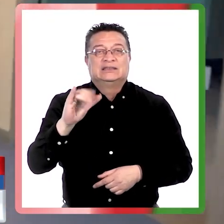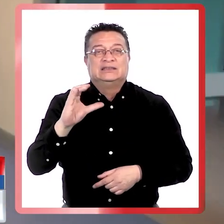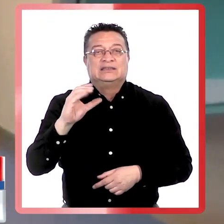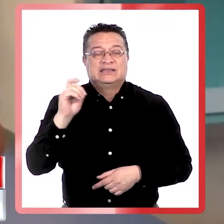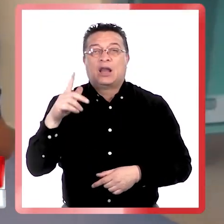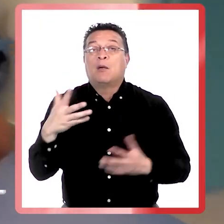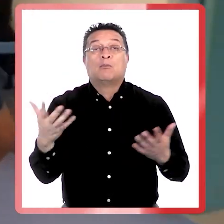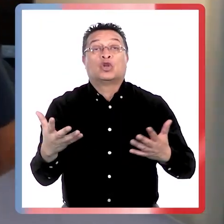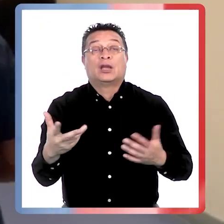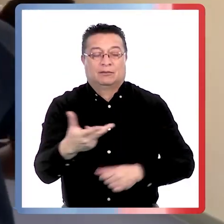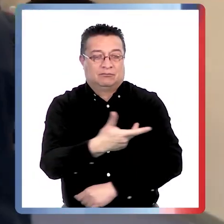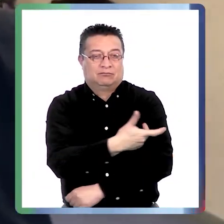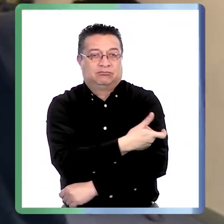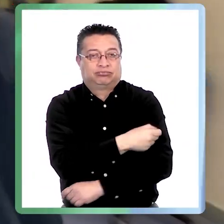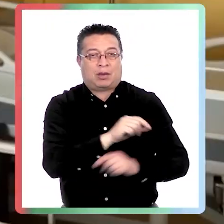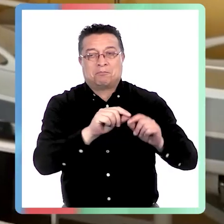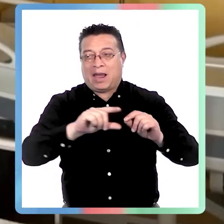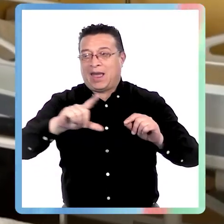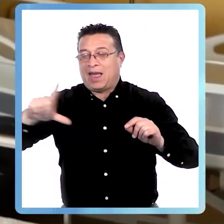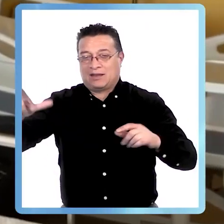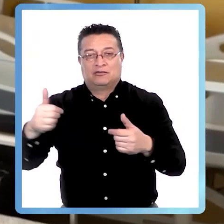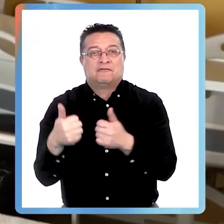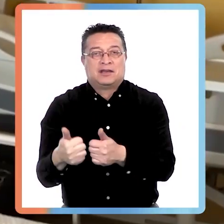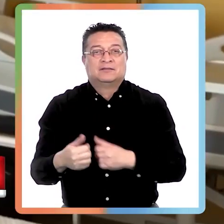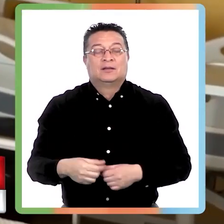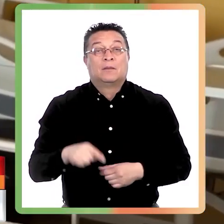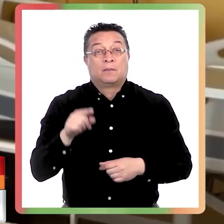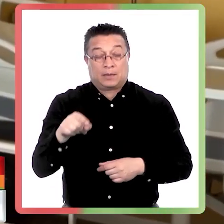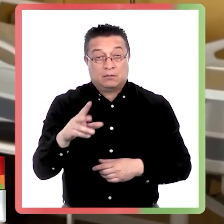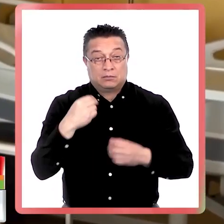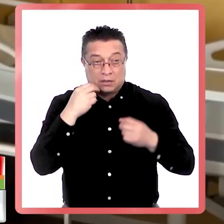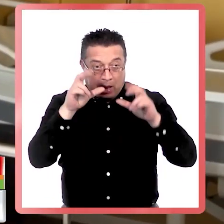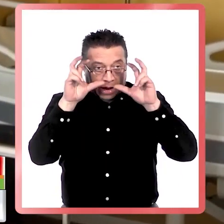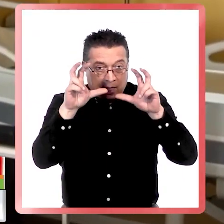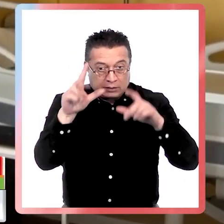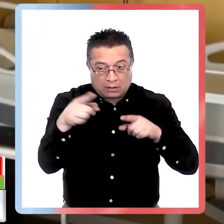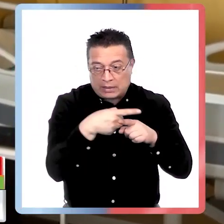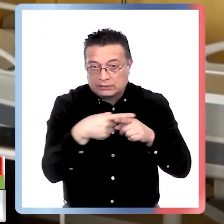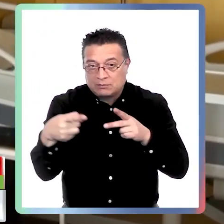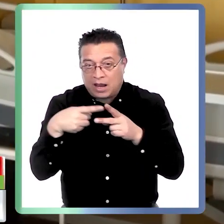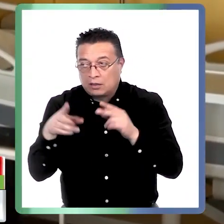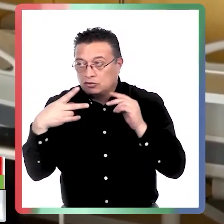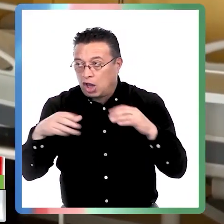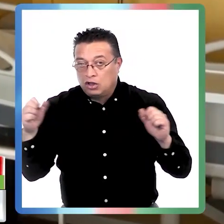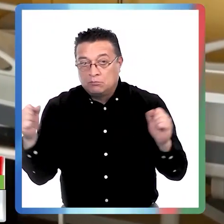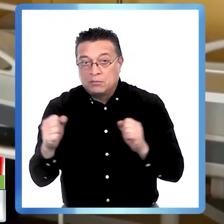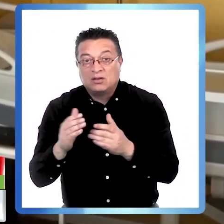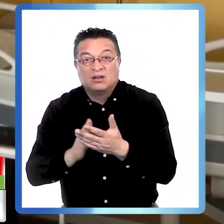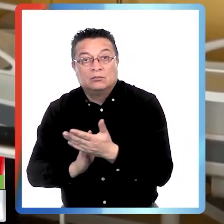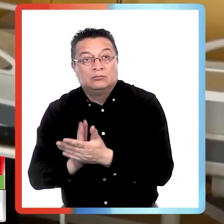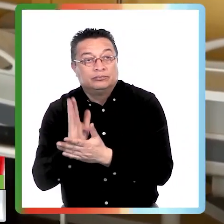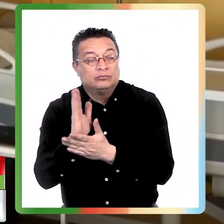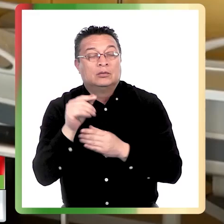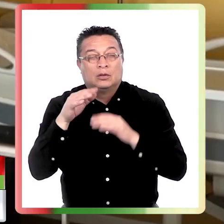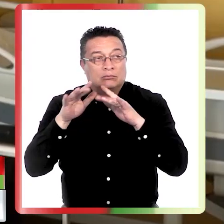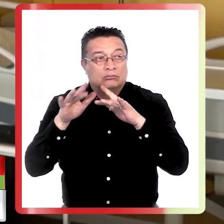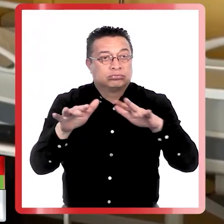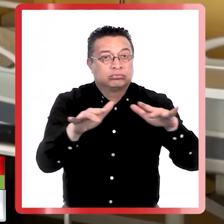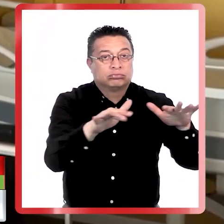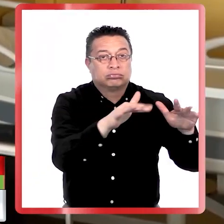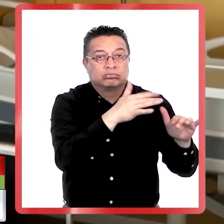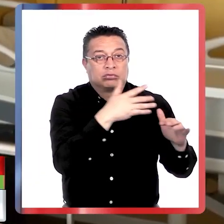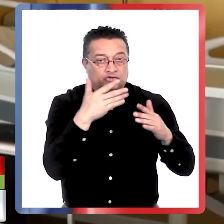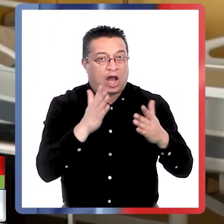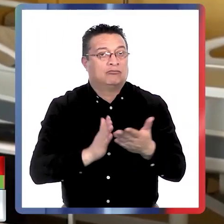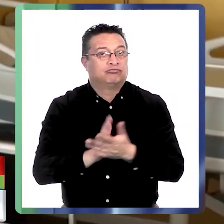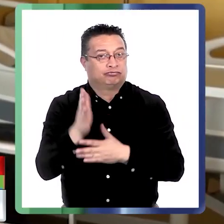principalmente al aumento en la vacunación. Dentro de estas semanas ya instaurado el invierno, la circulación